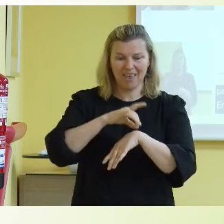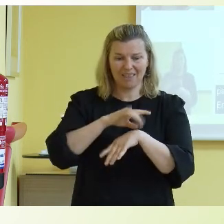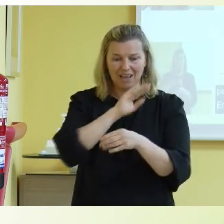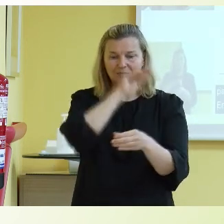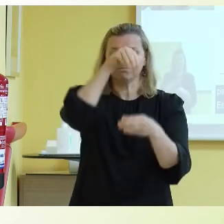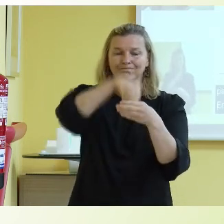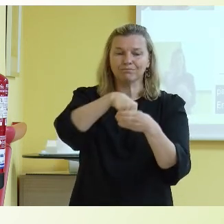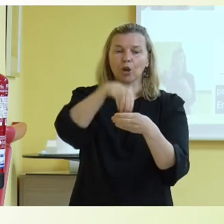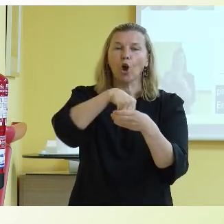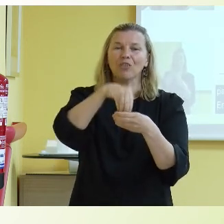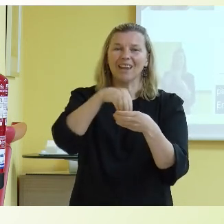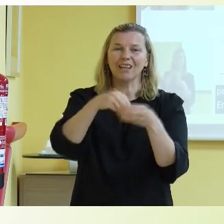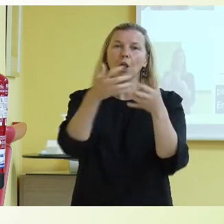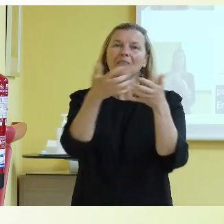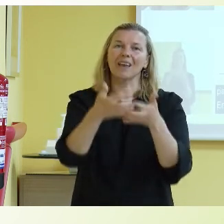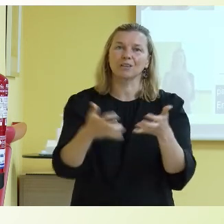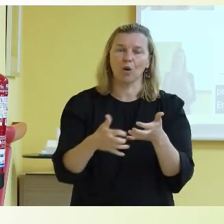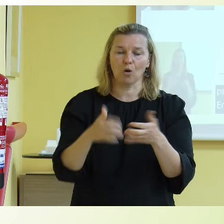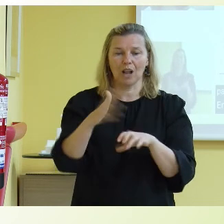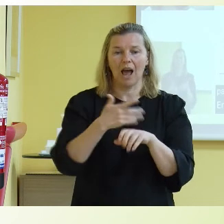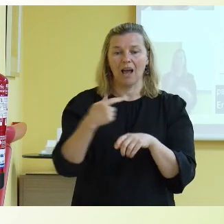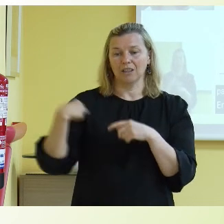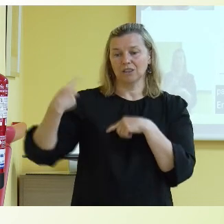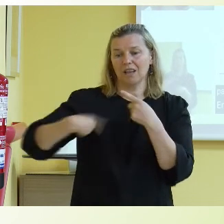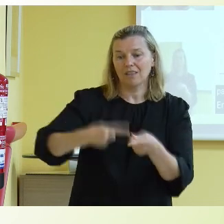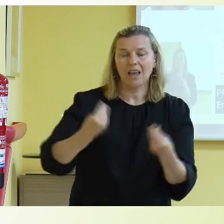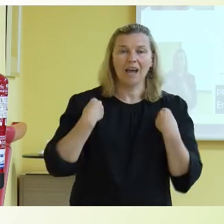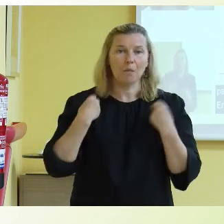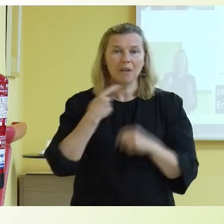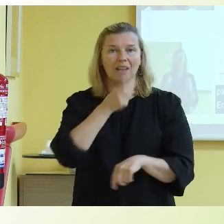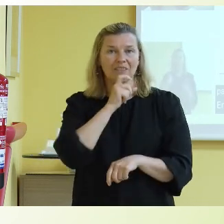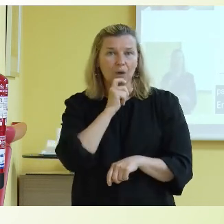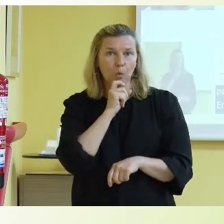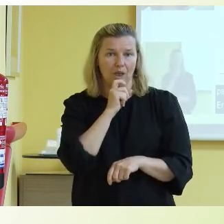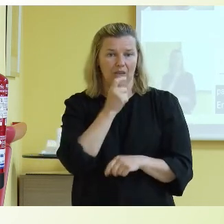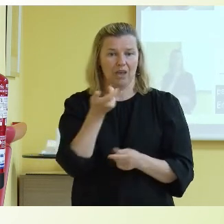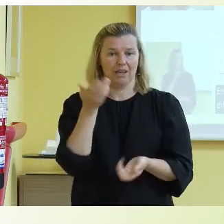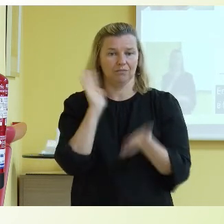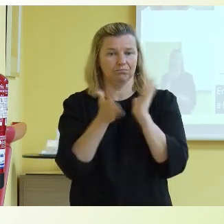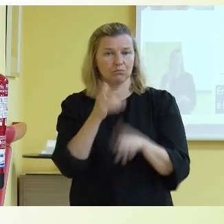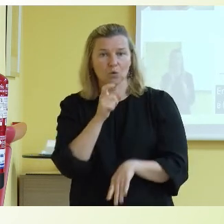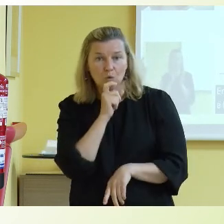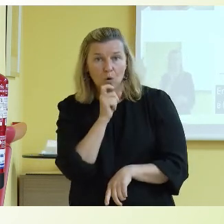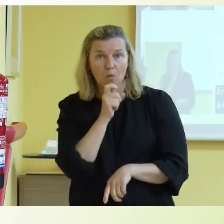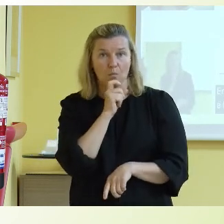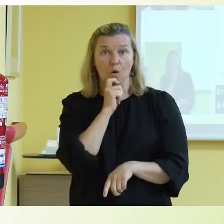los textos sobre las dificultades diarias que se asocian a la enfermedad y a su manejo. Esta información se proporciona a través de